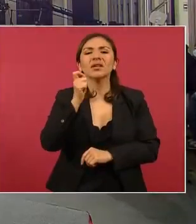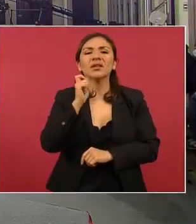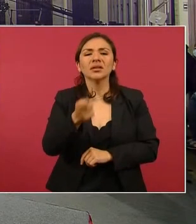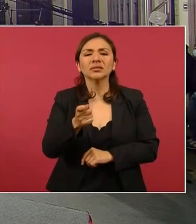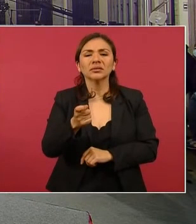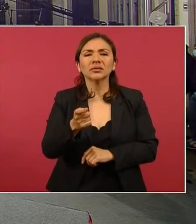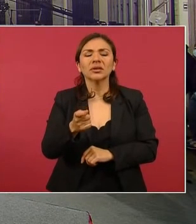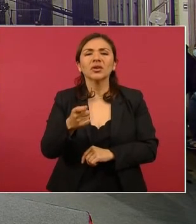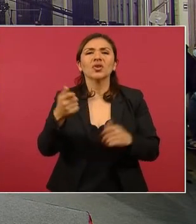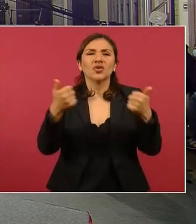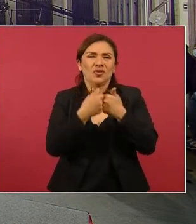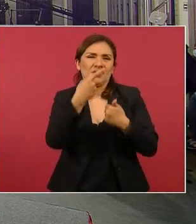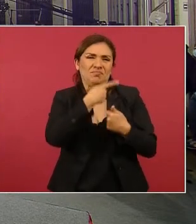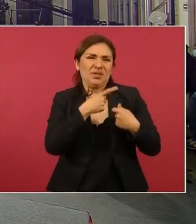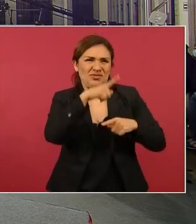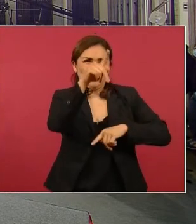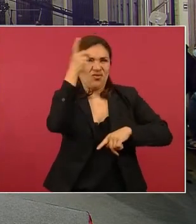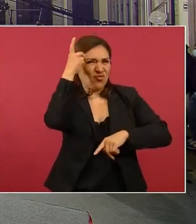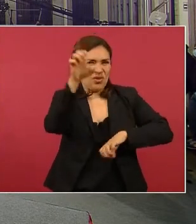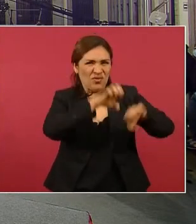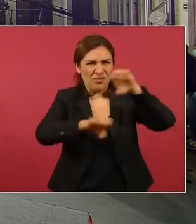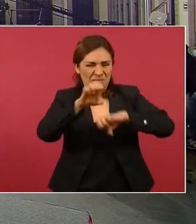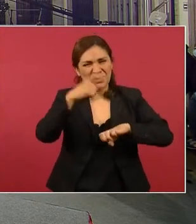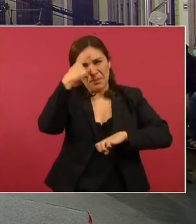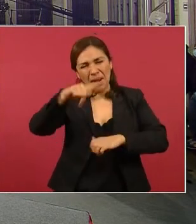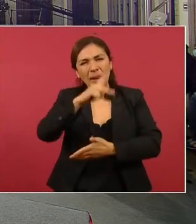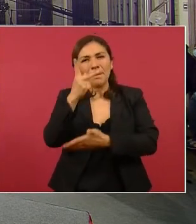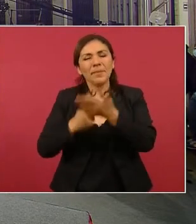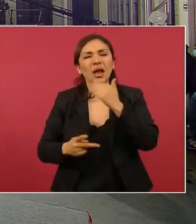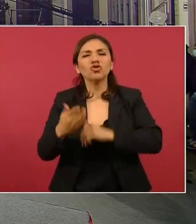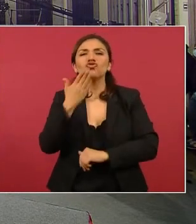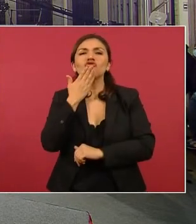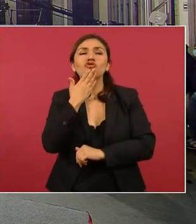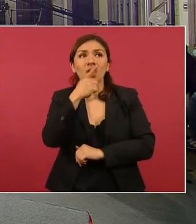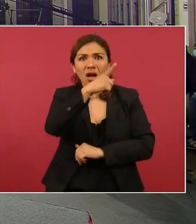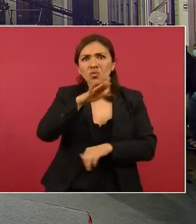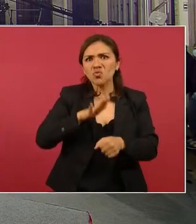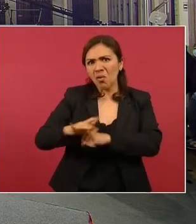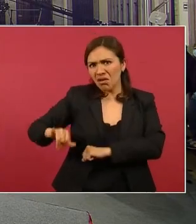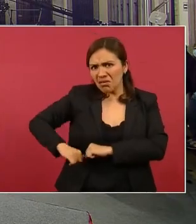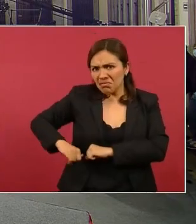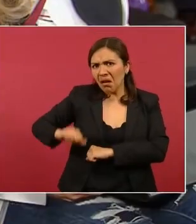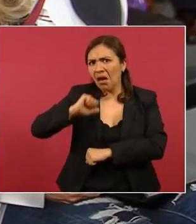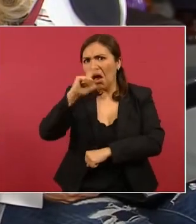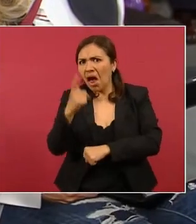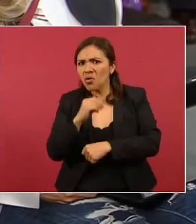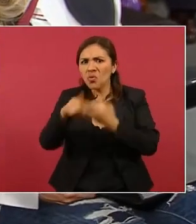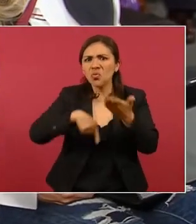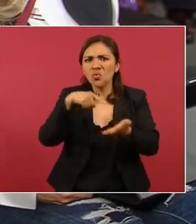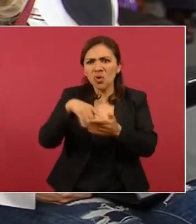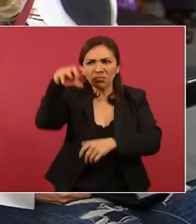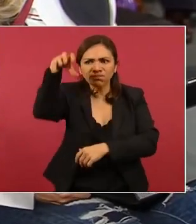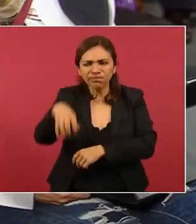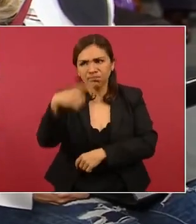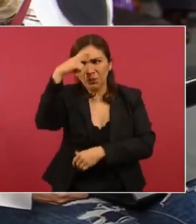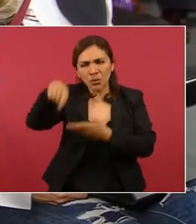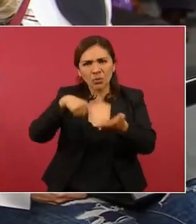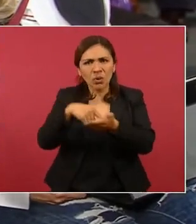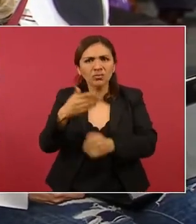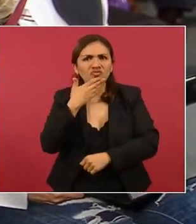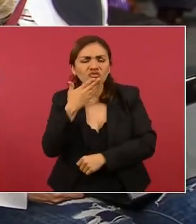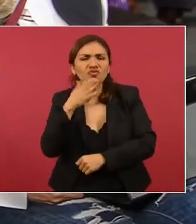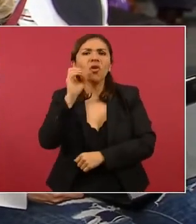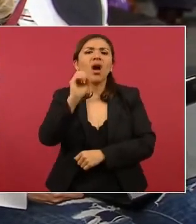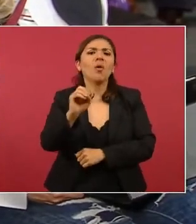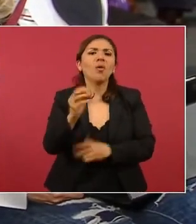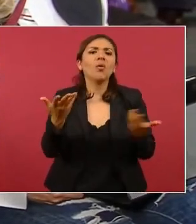el inversionista sobre el Plan Sonora, ¿se interesó en algo en específico? ¿Se interesó en alguna planta ahí para Sonora o en